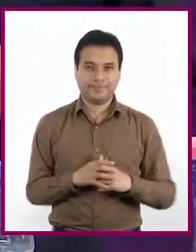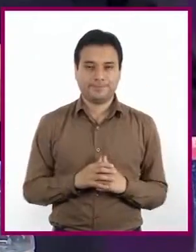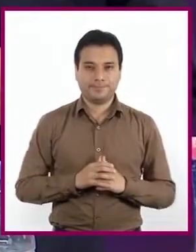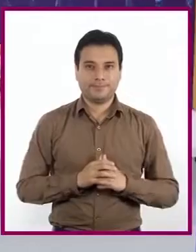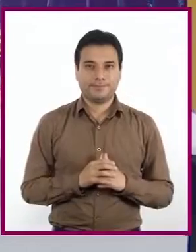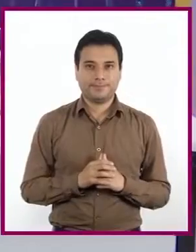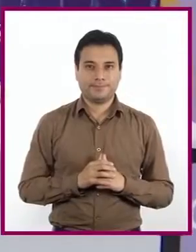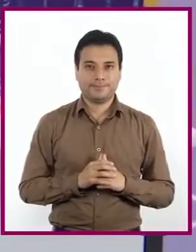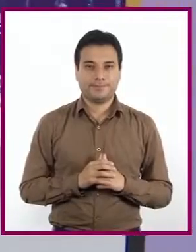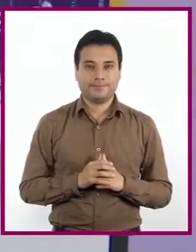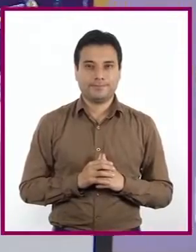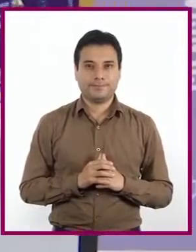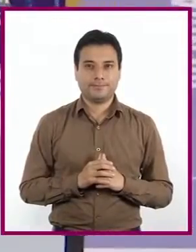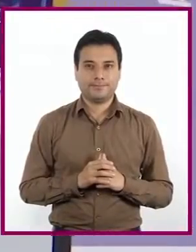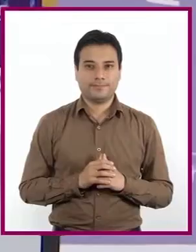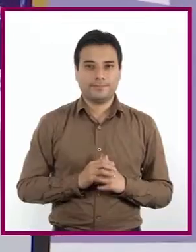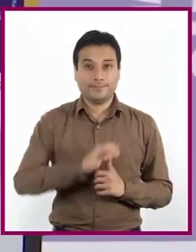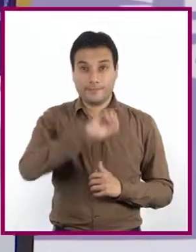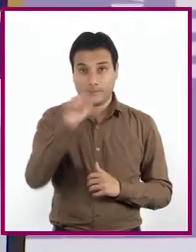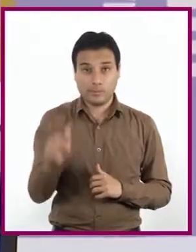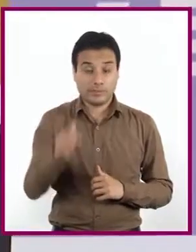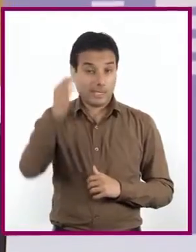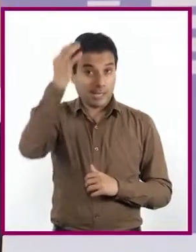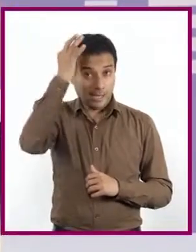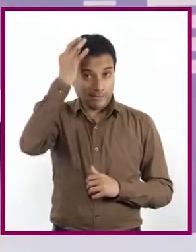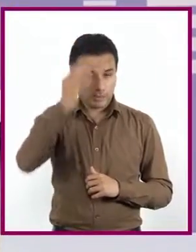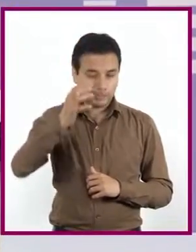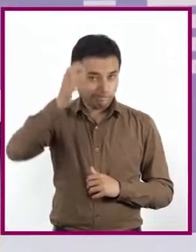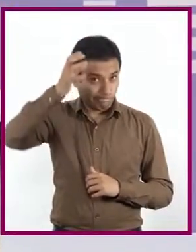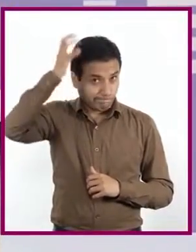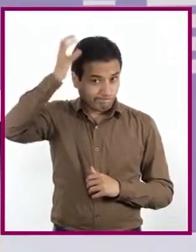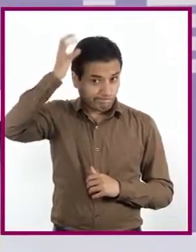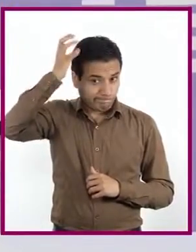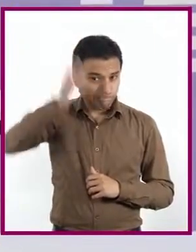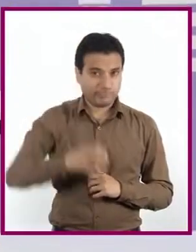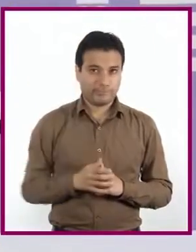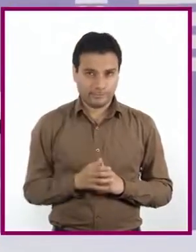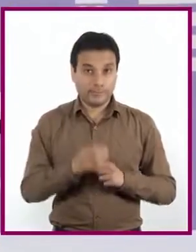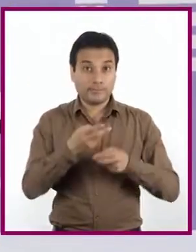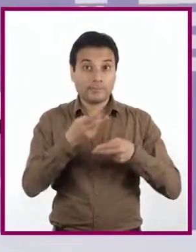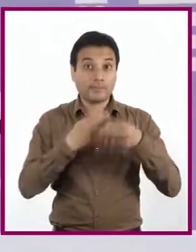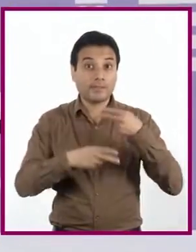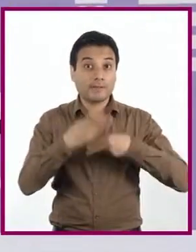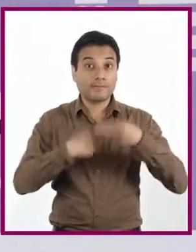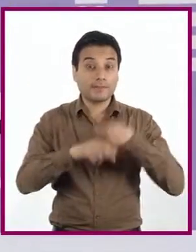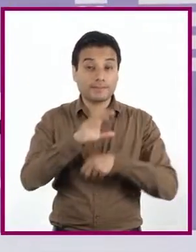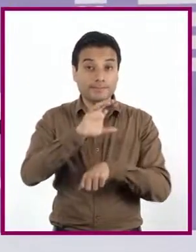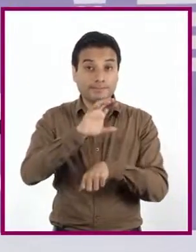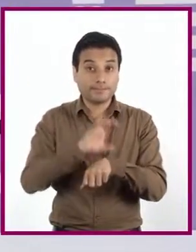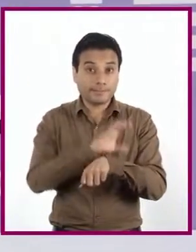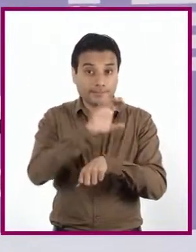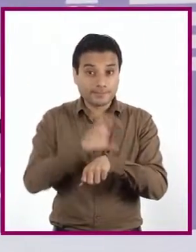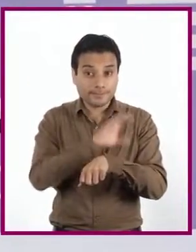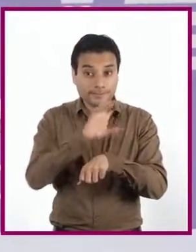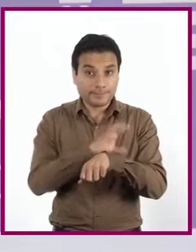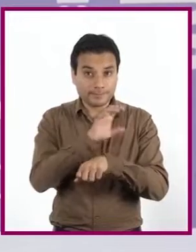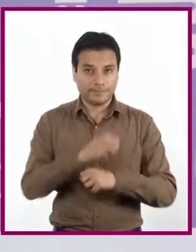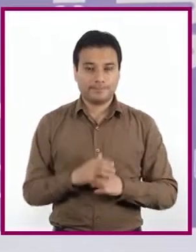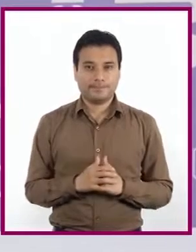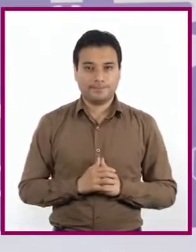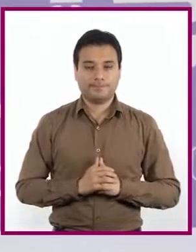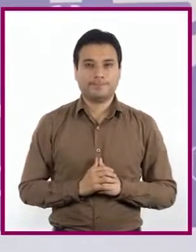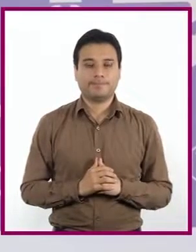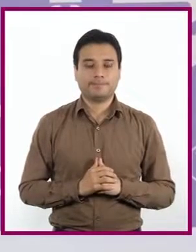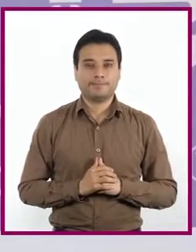Lo frotamos en el cabello para que se pueda electrizar, es decir, cargar